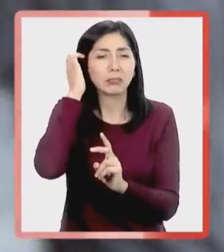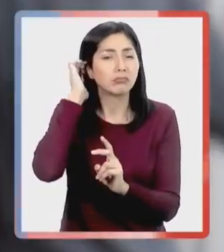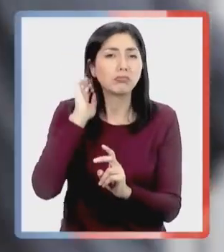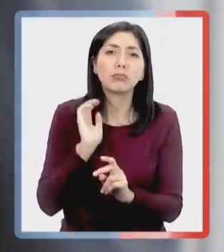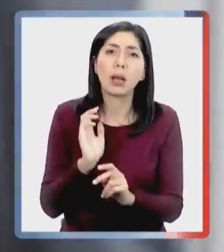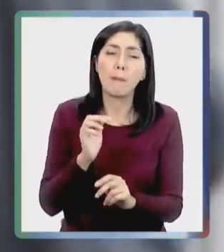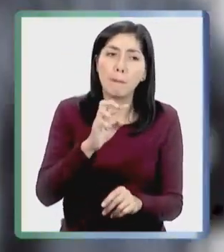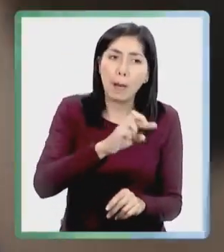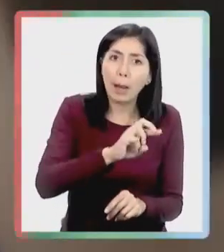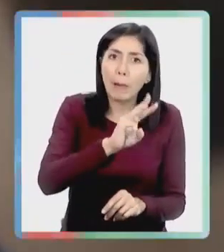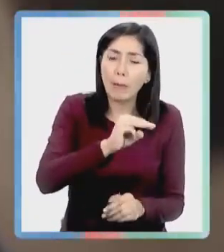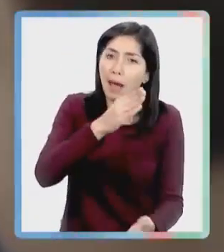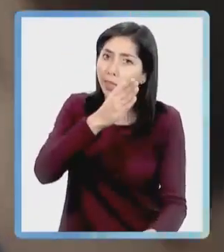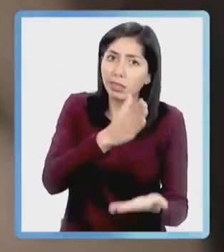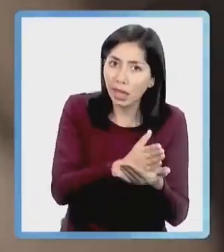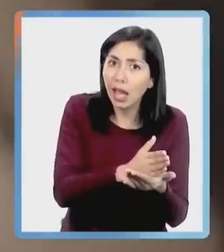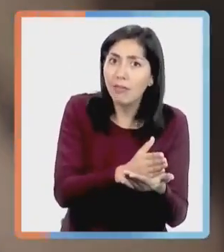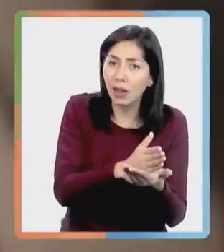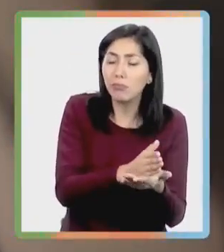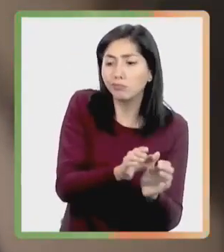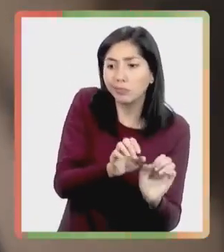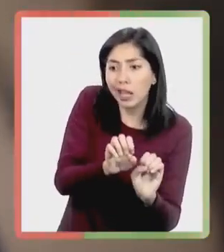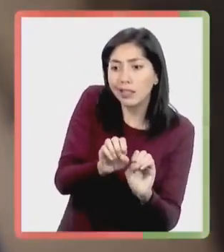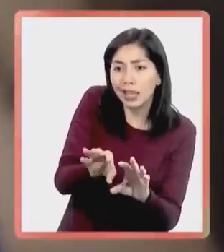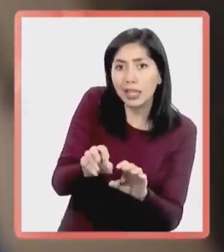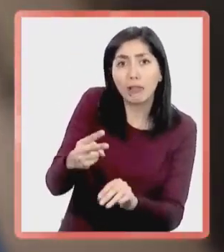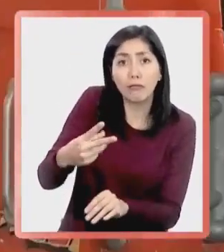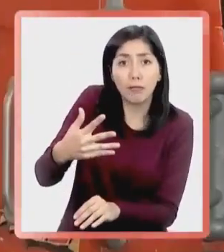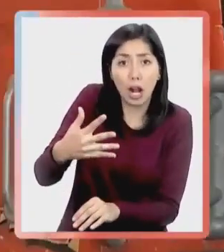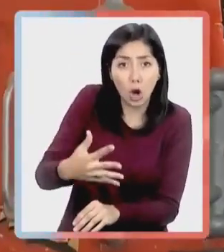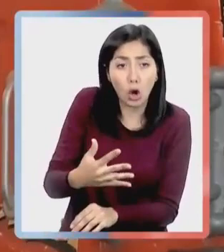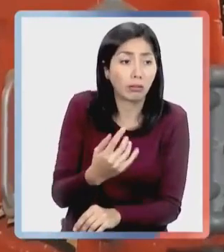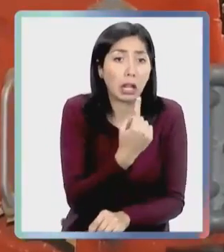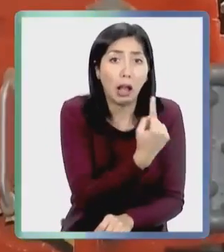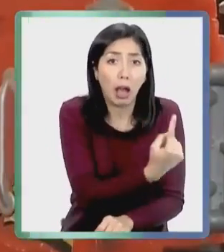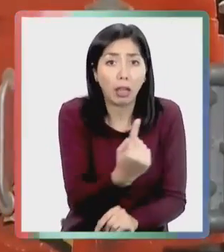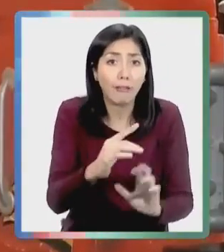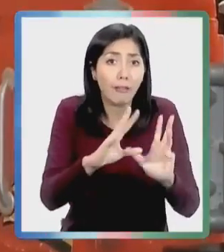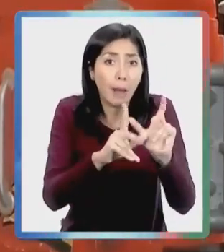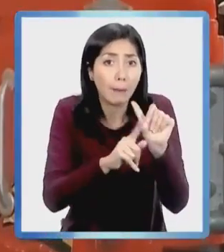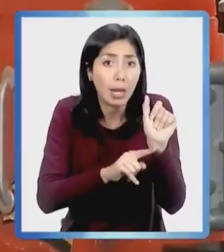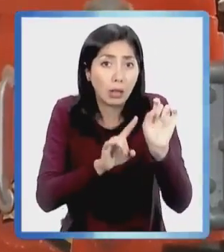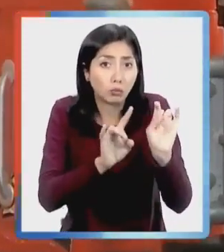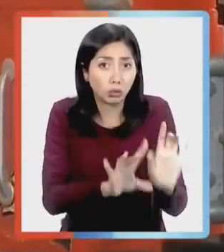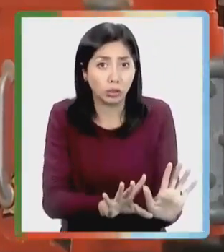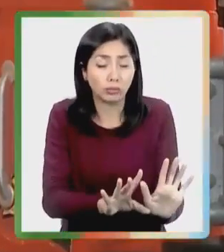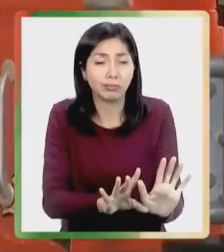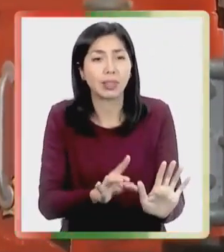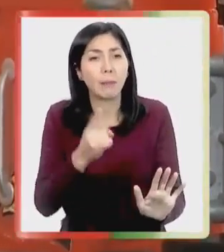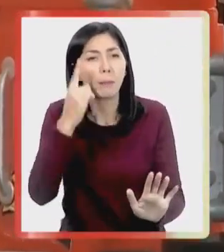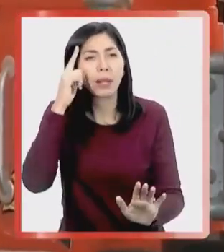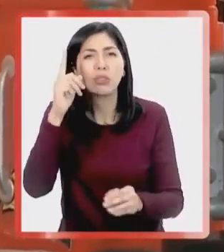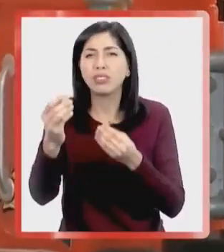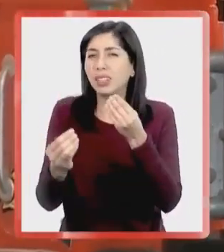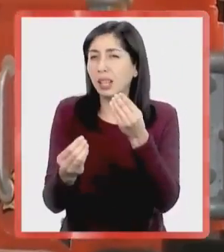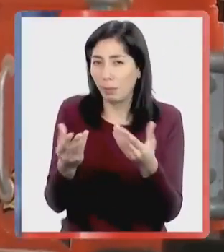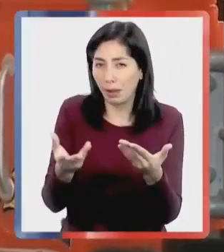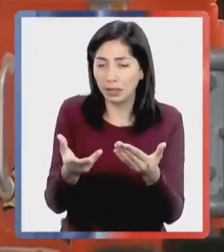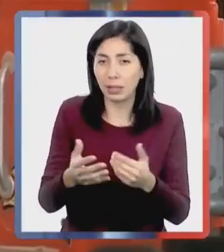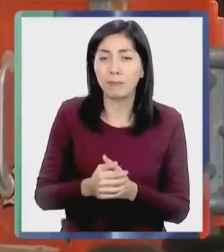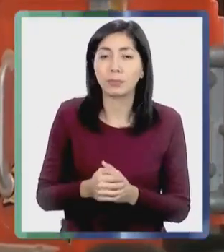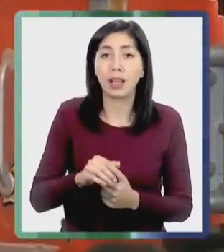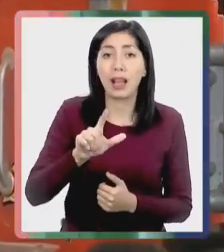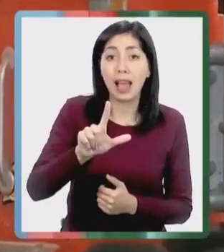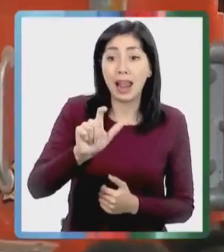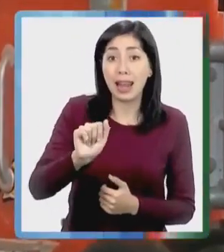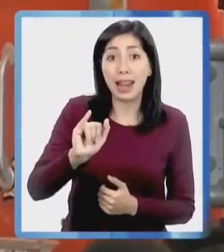derecho y un deber de los padres, imprimirle a esa enseñanza los valores particulares de cada familia. ¿Y qué es lo que pasa? Que nos confundimos entre que